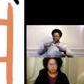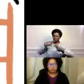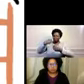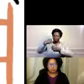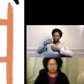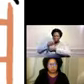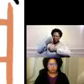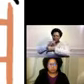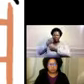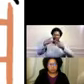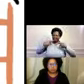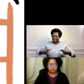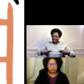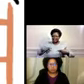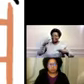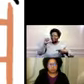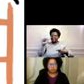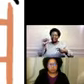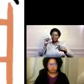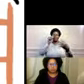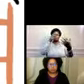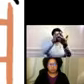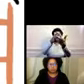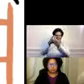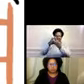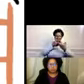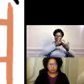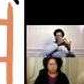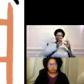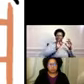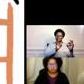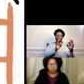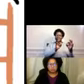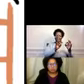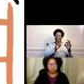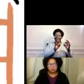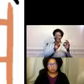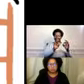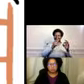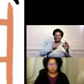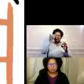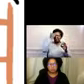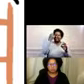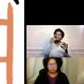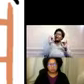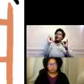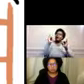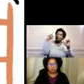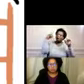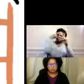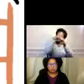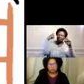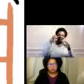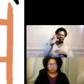situación. Pero combinarlos, combinarlo con alguien más que pueda realmente ayudar, tal vez en sus